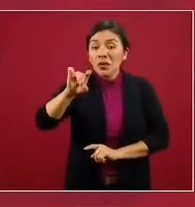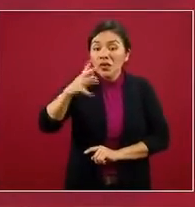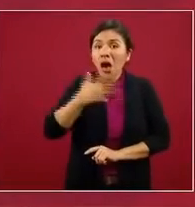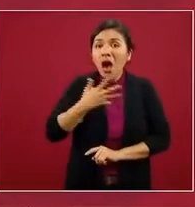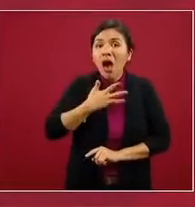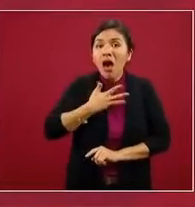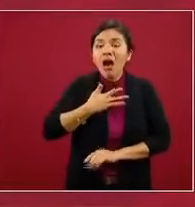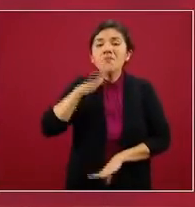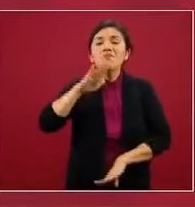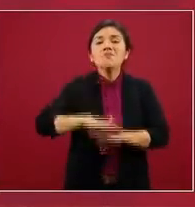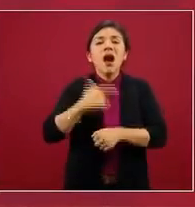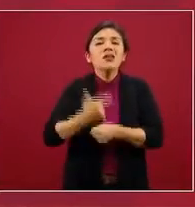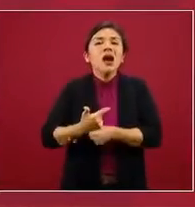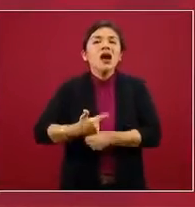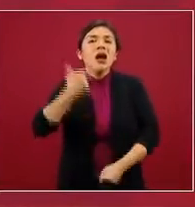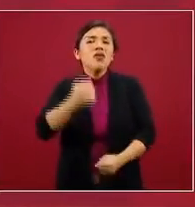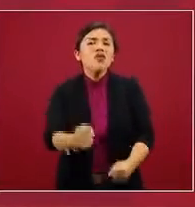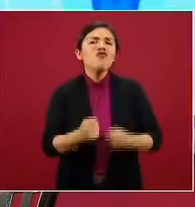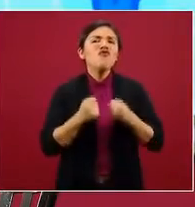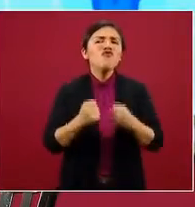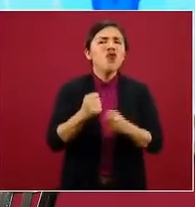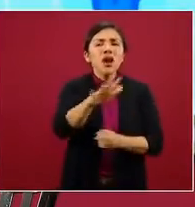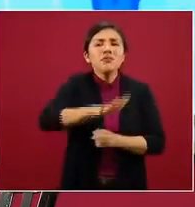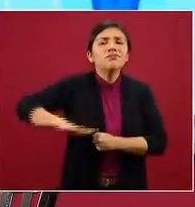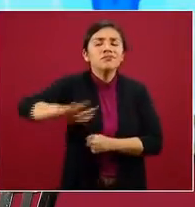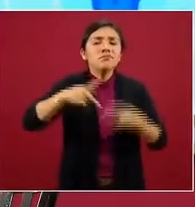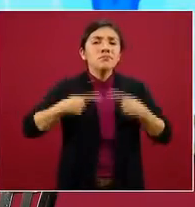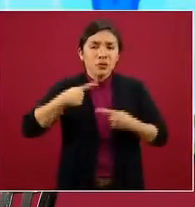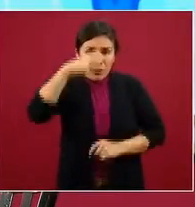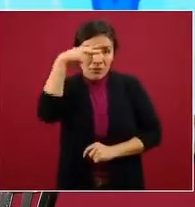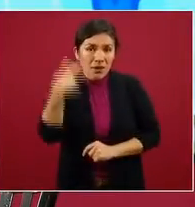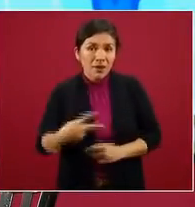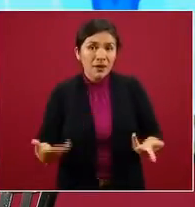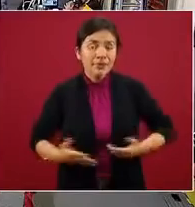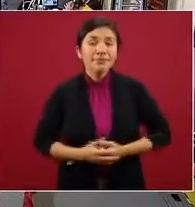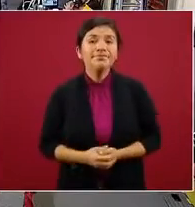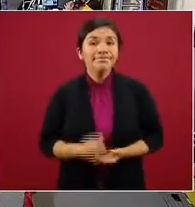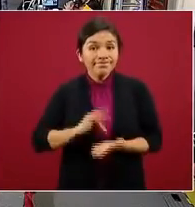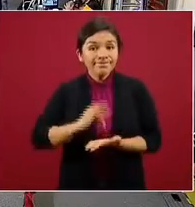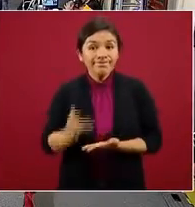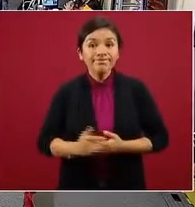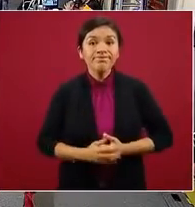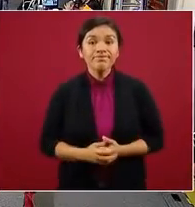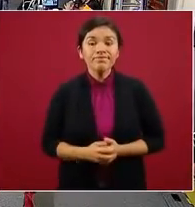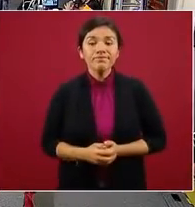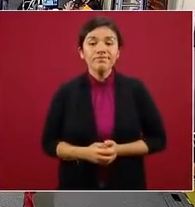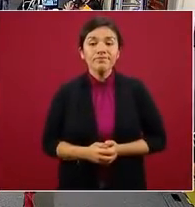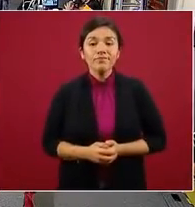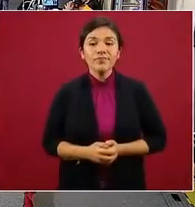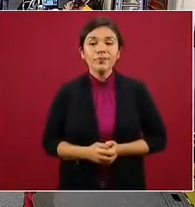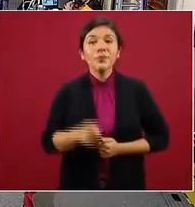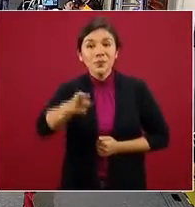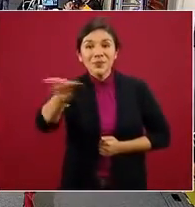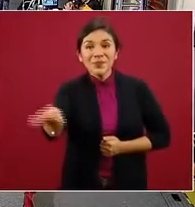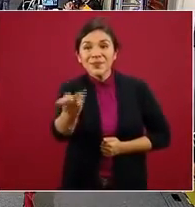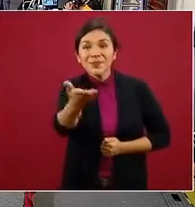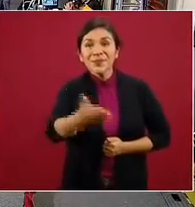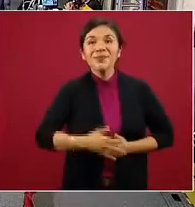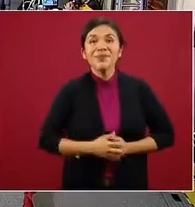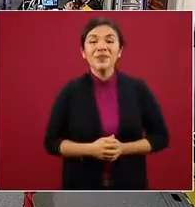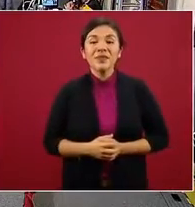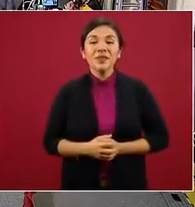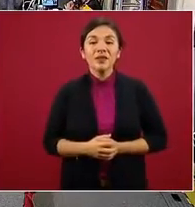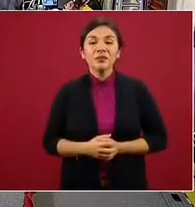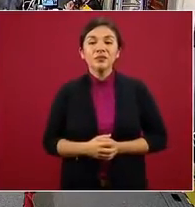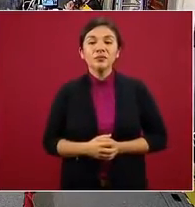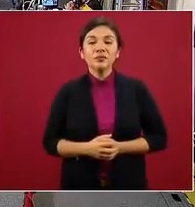presente con mayor intensidad en la población mexicana. Muchas gracias. Usted, Juan, por favor,